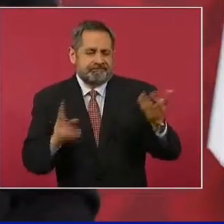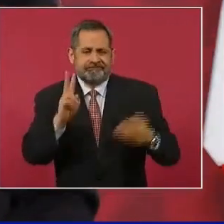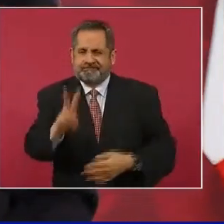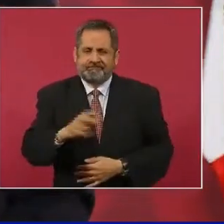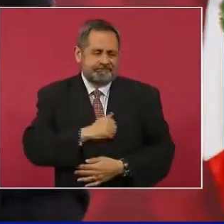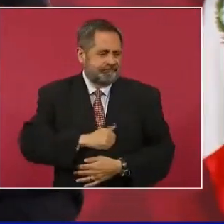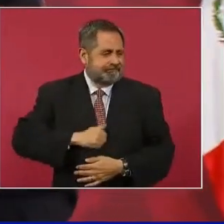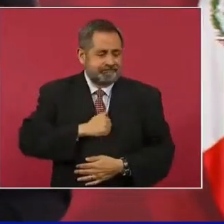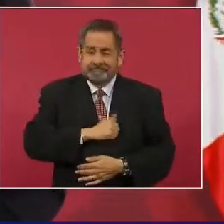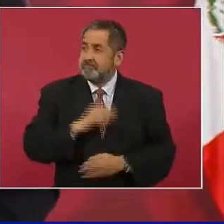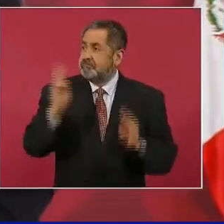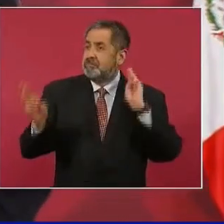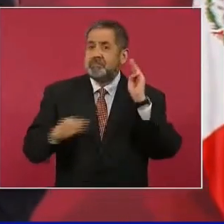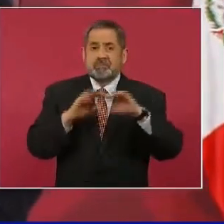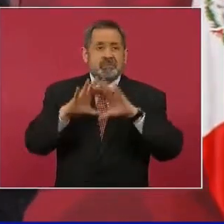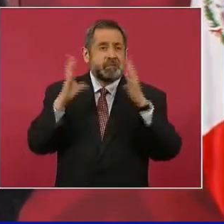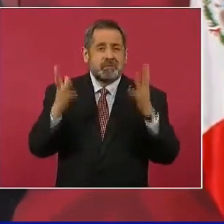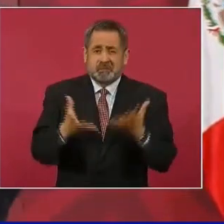muy desigual,